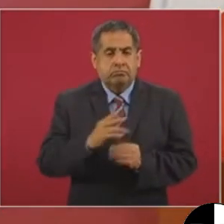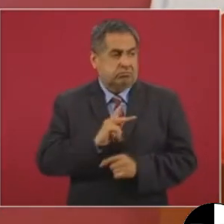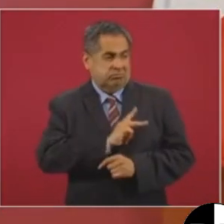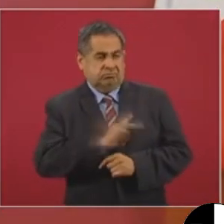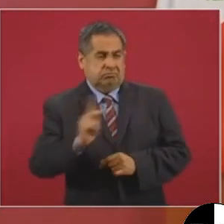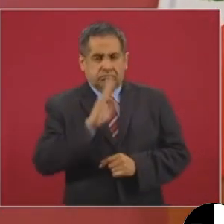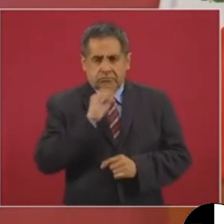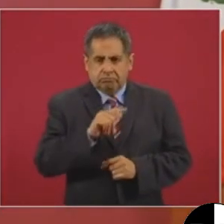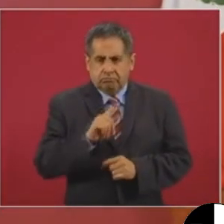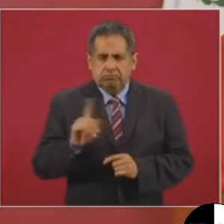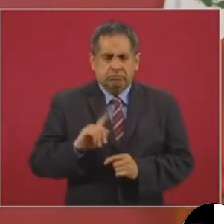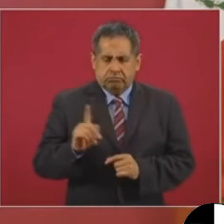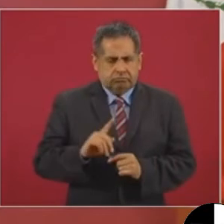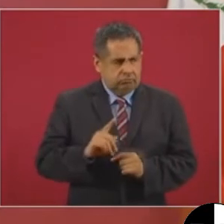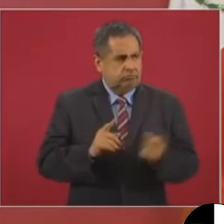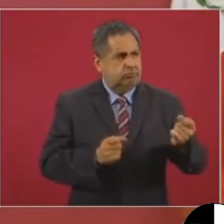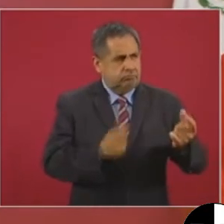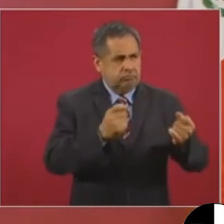generalizar.